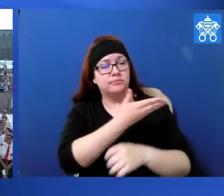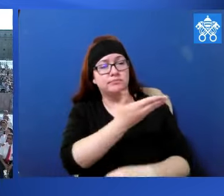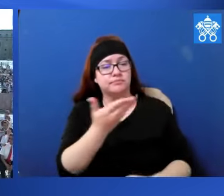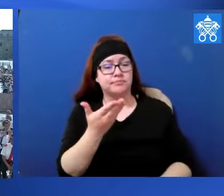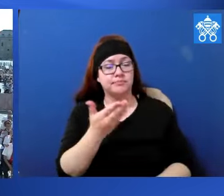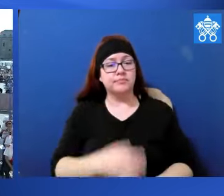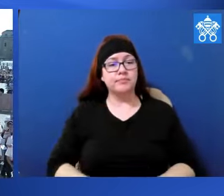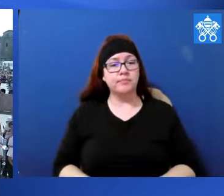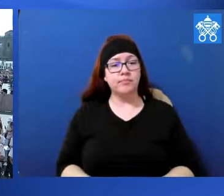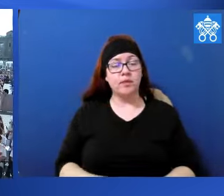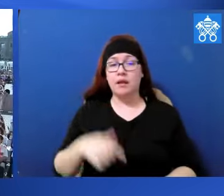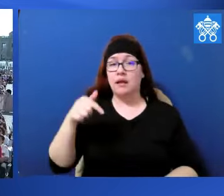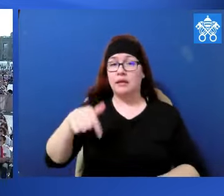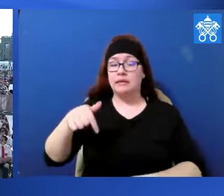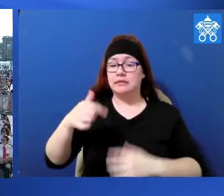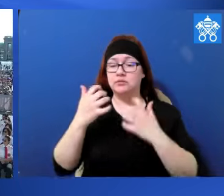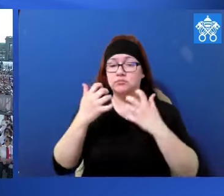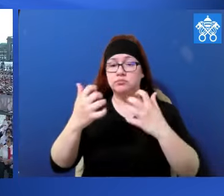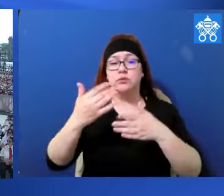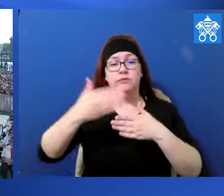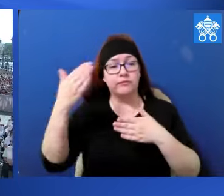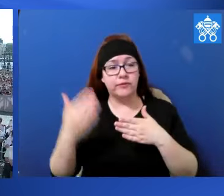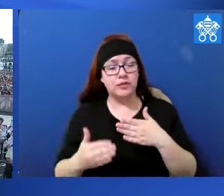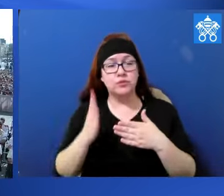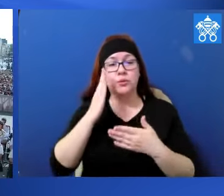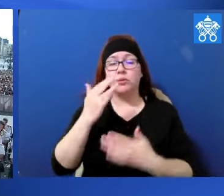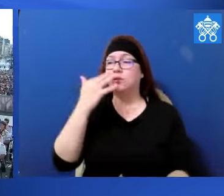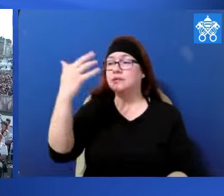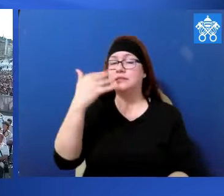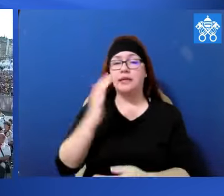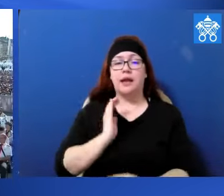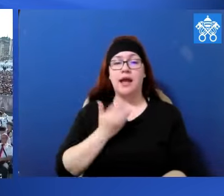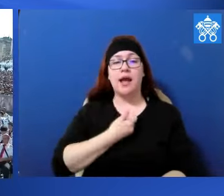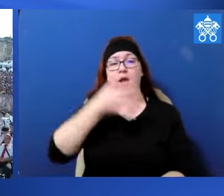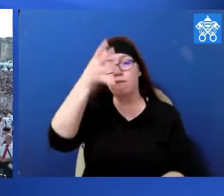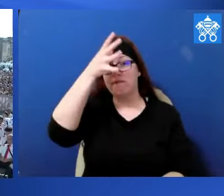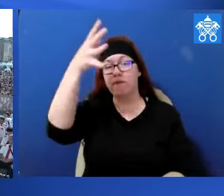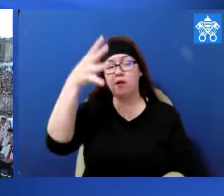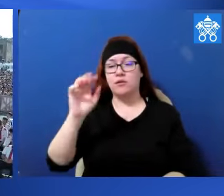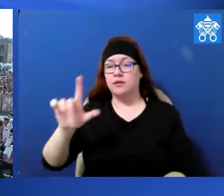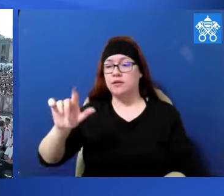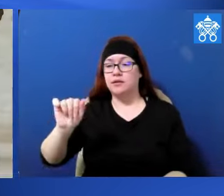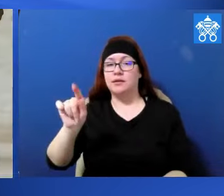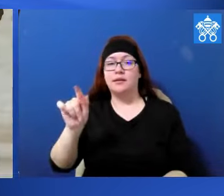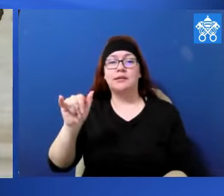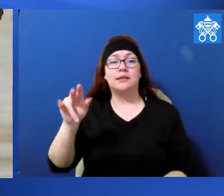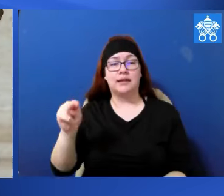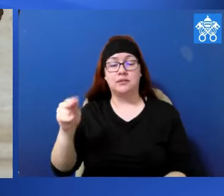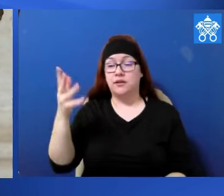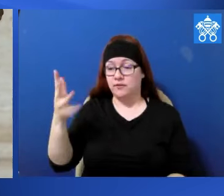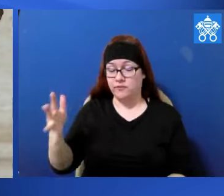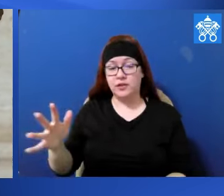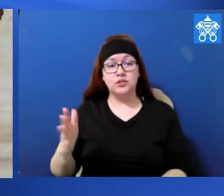Iglesia. Al final de este encuentro se cantará el Padre Nuestro en latín. Después,